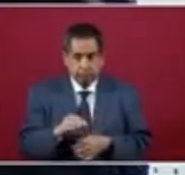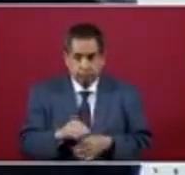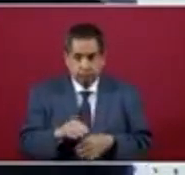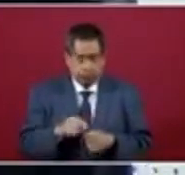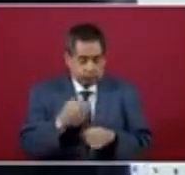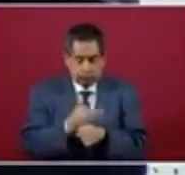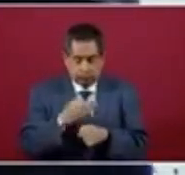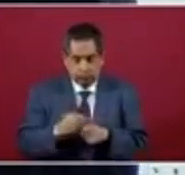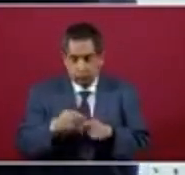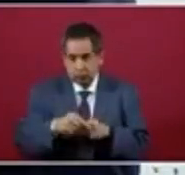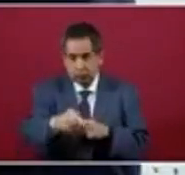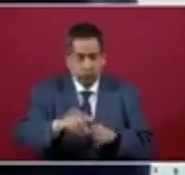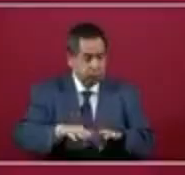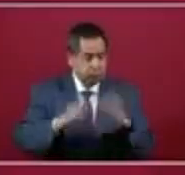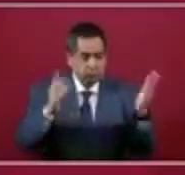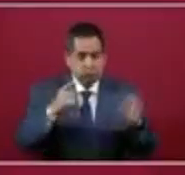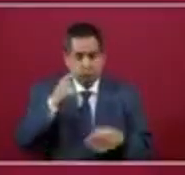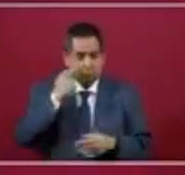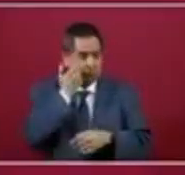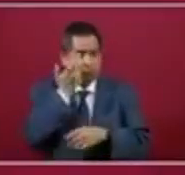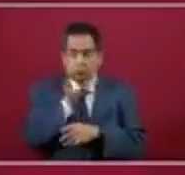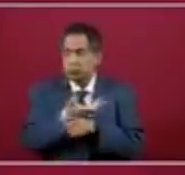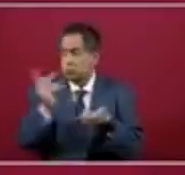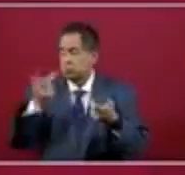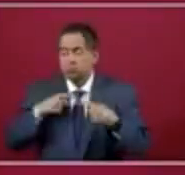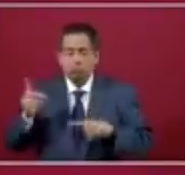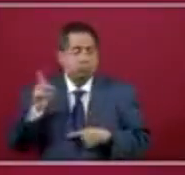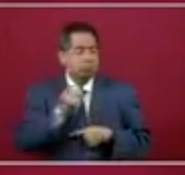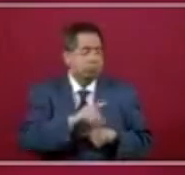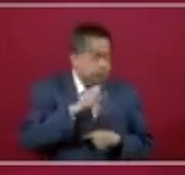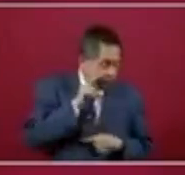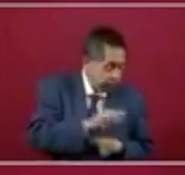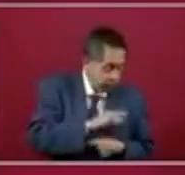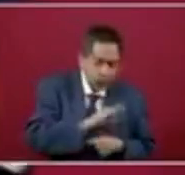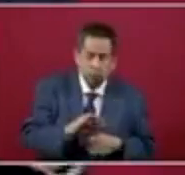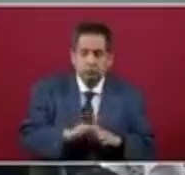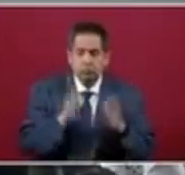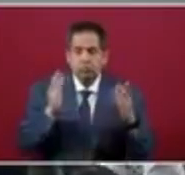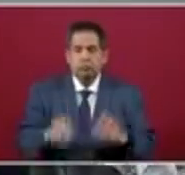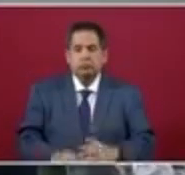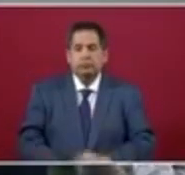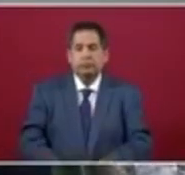de este momento está a disposición de cualquier persona.